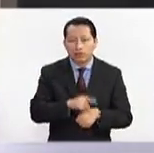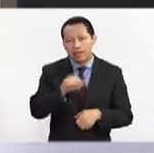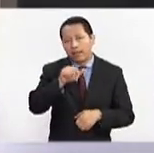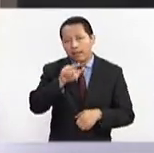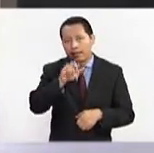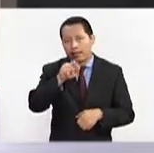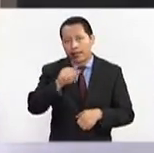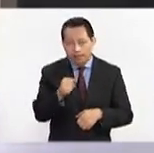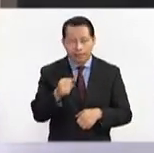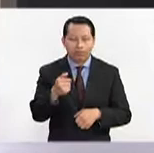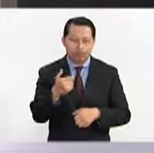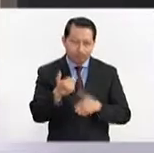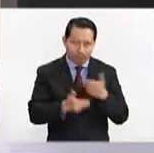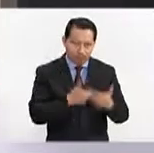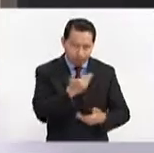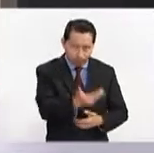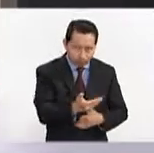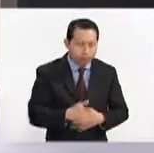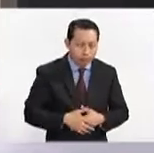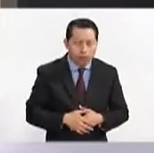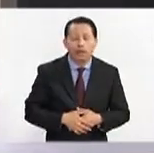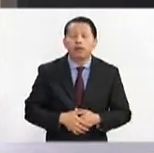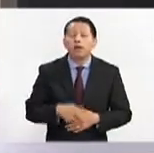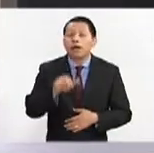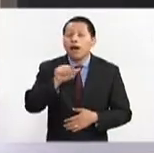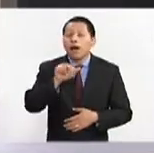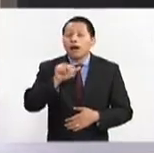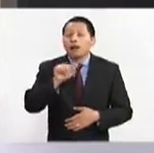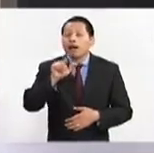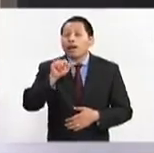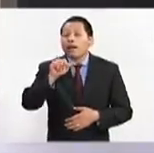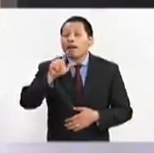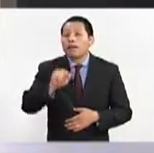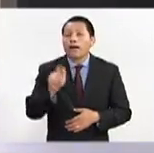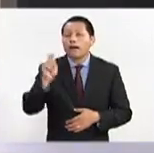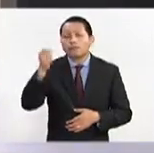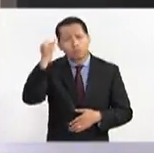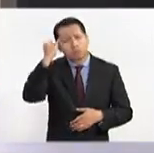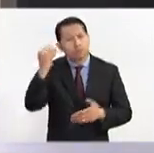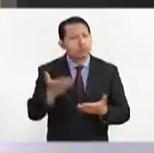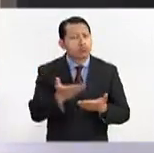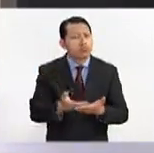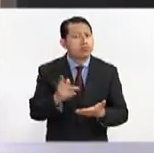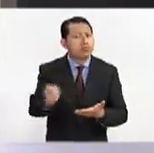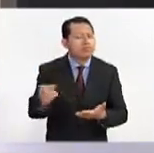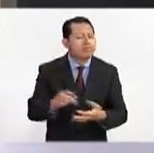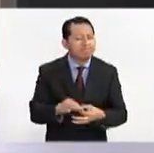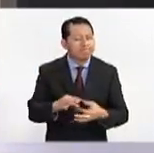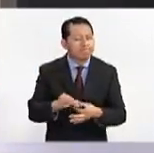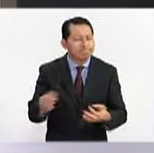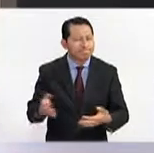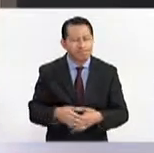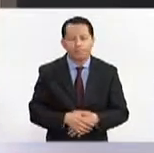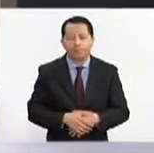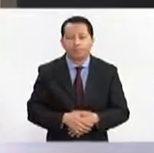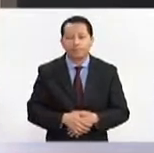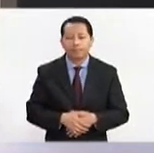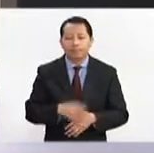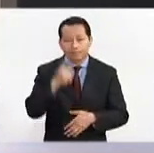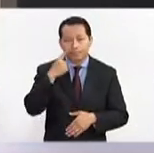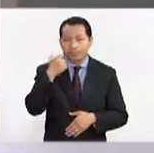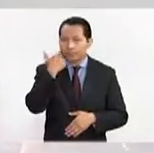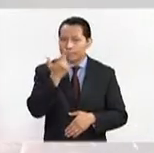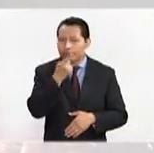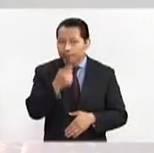a sus órdenes. Ana Lilia, ¿en qué consiste precisamente esta propuesta que ustedes han presentado? Mira, quiero decirte que es